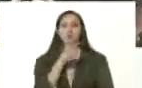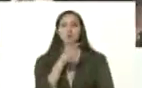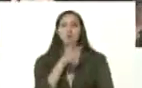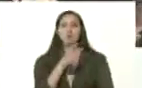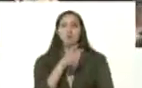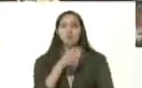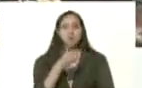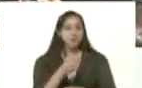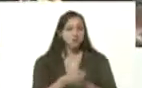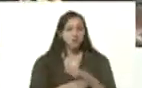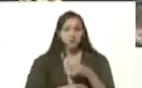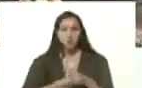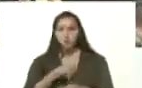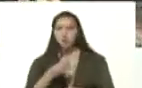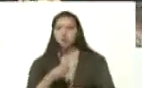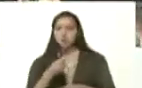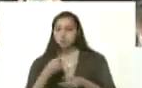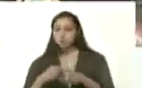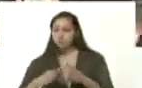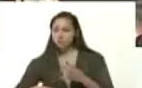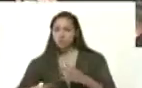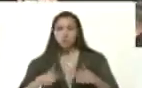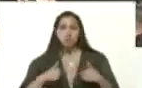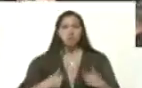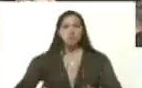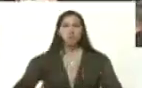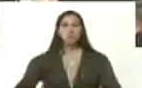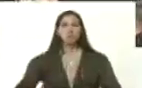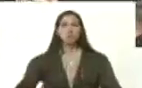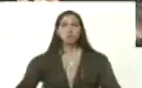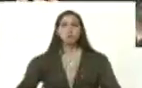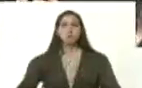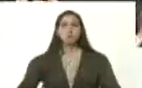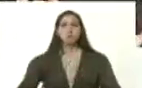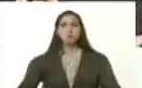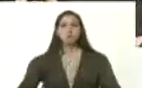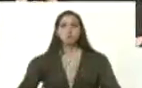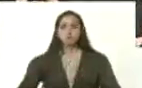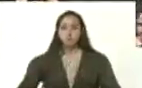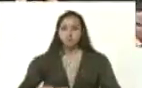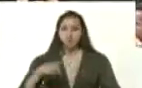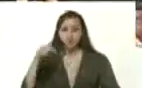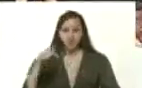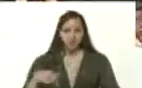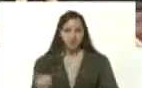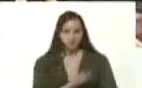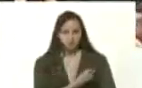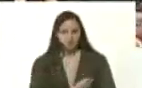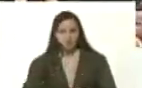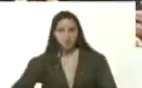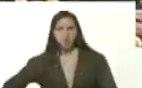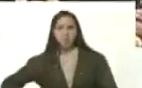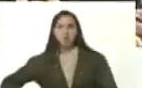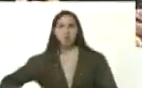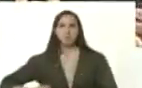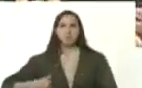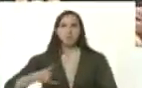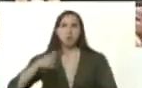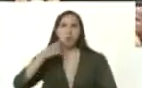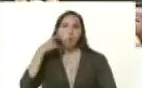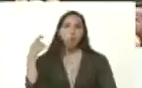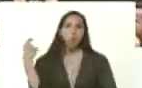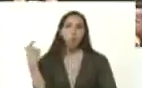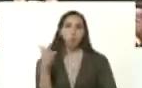tomar un ser humano? Tratar de rendir por hambre a un pueblo. ¿Podrá usted rendir por